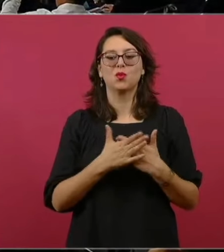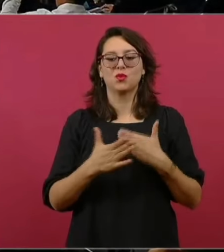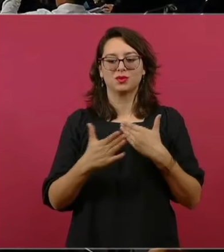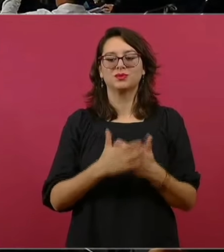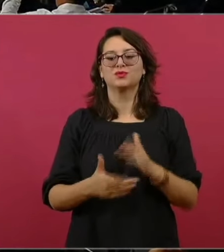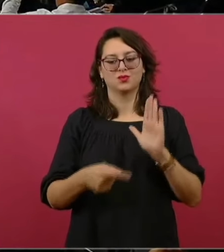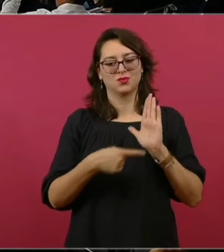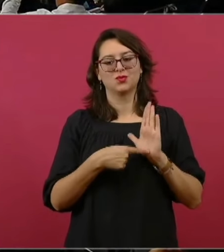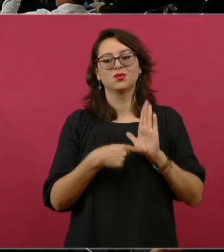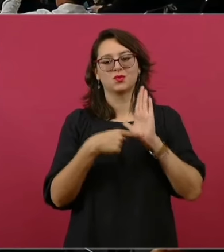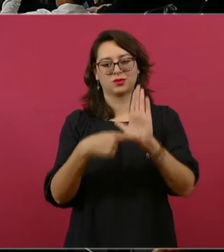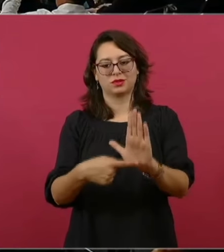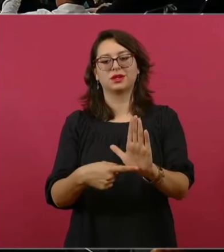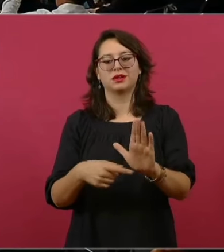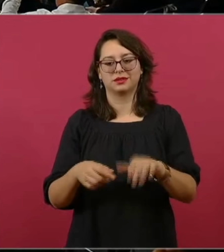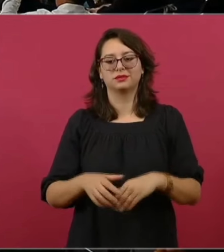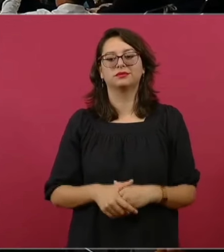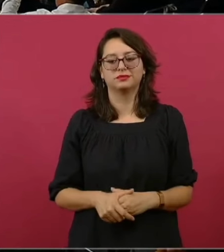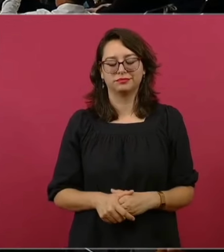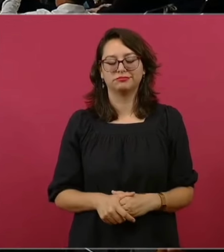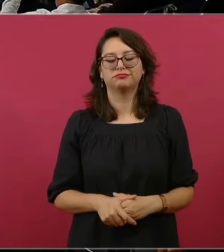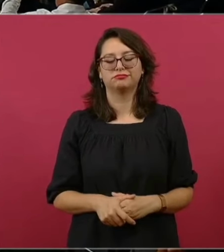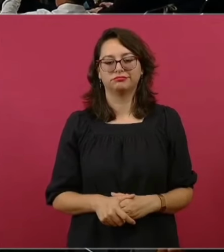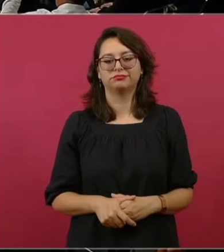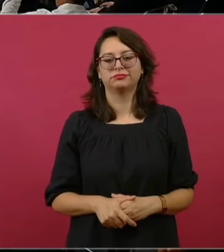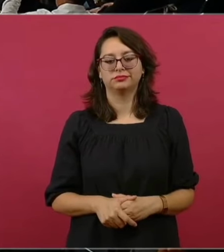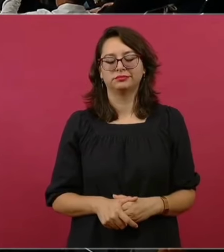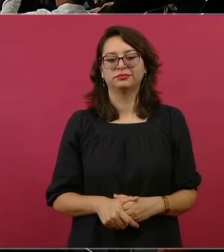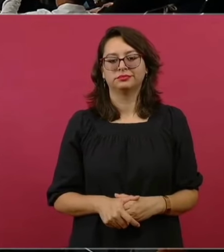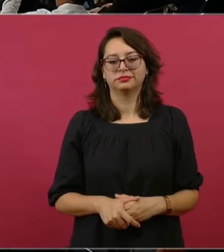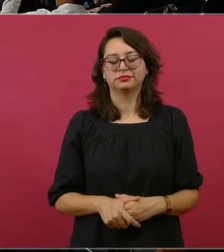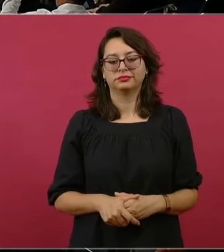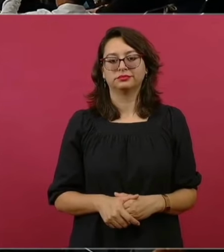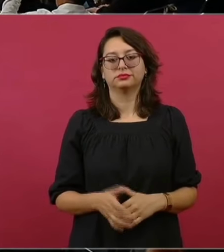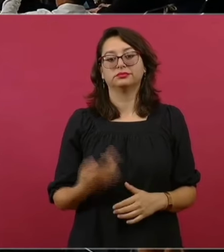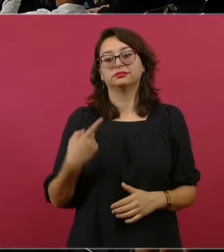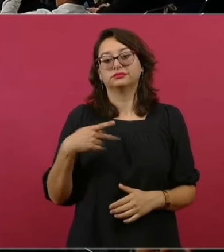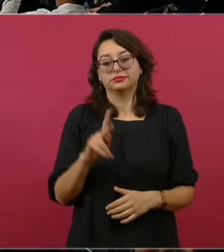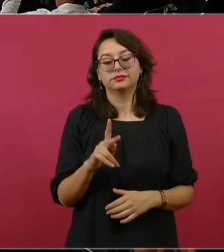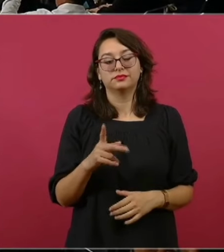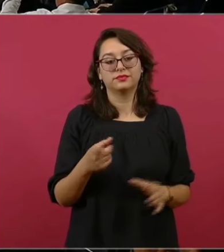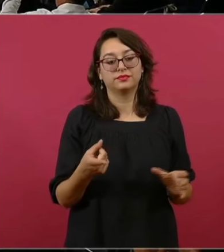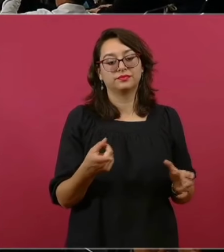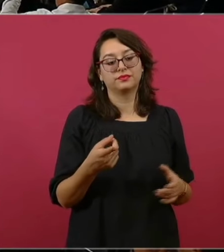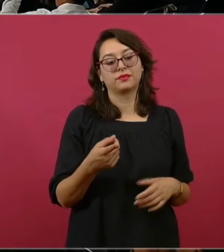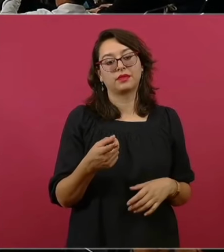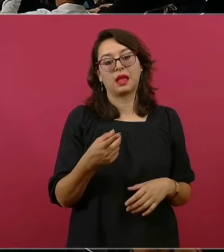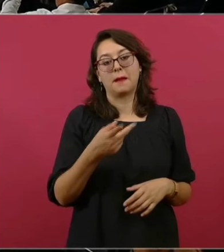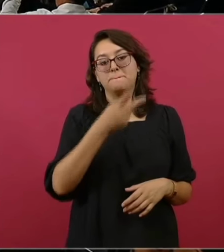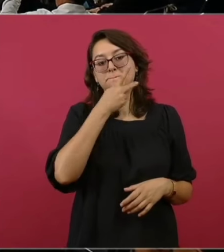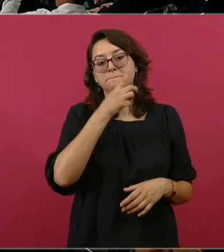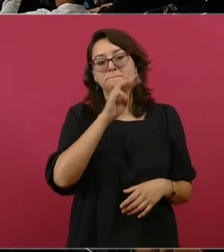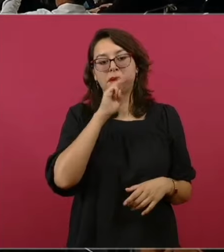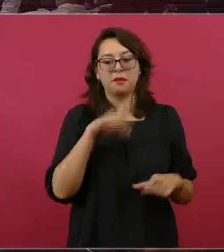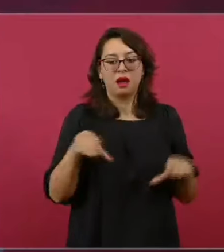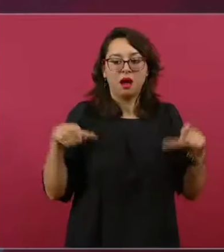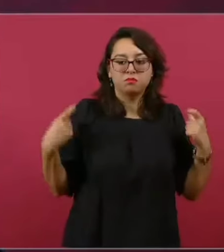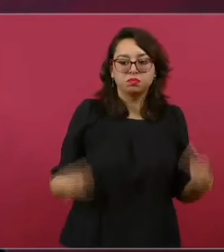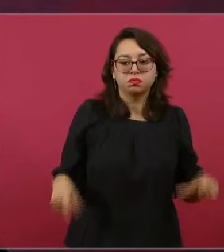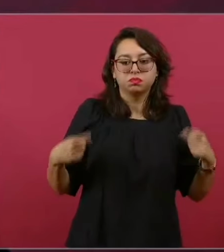los mensajes en Face, pero sí de los hijos de los potentados